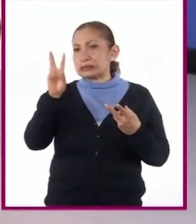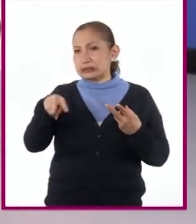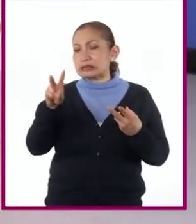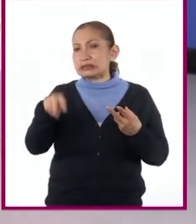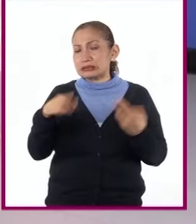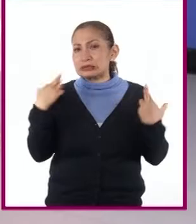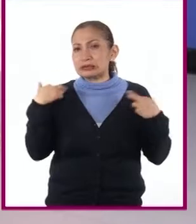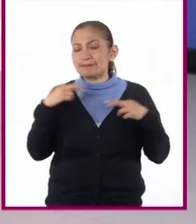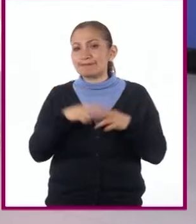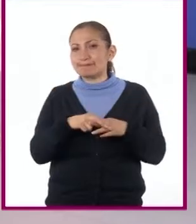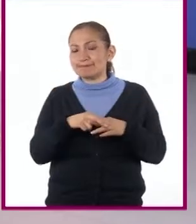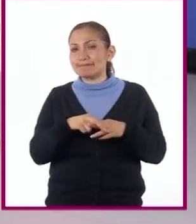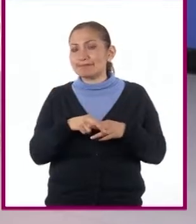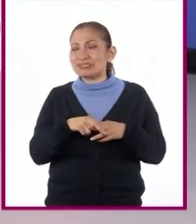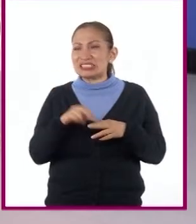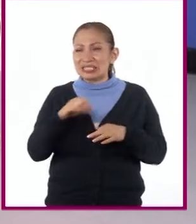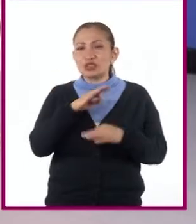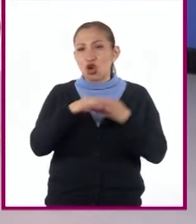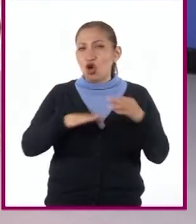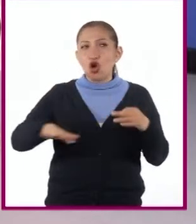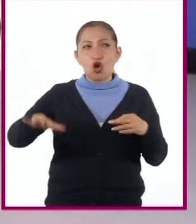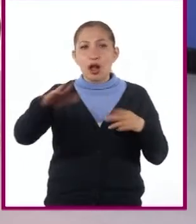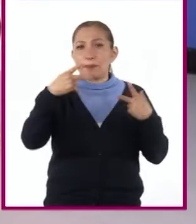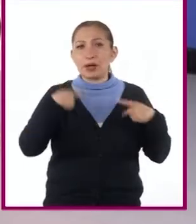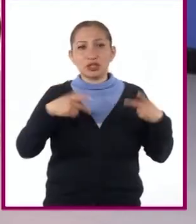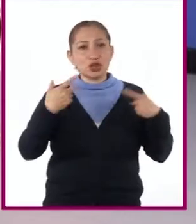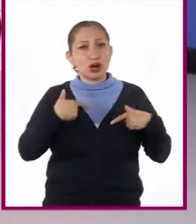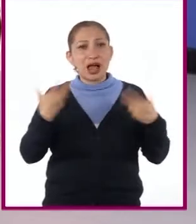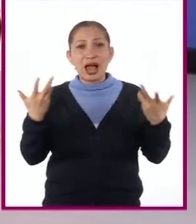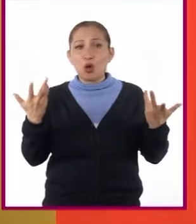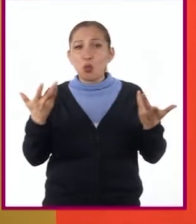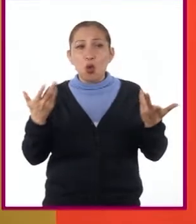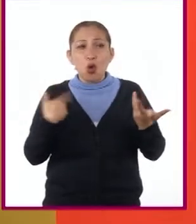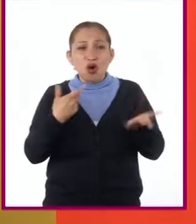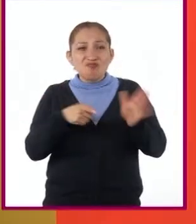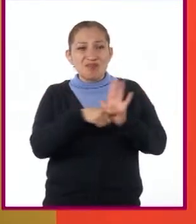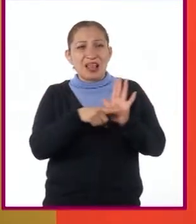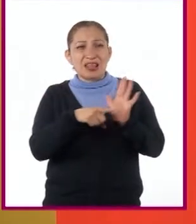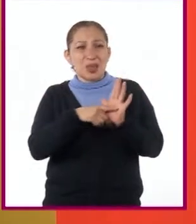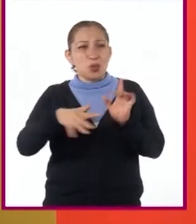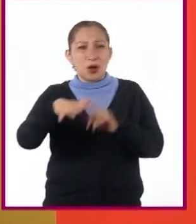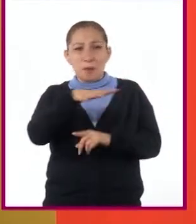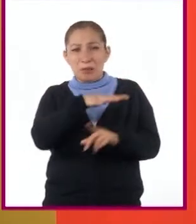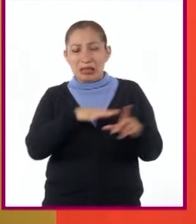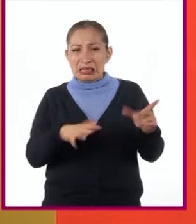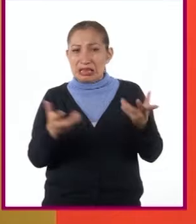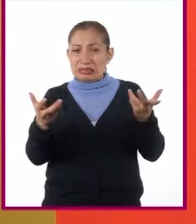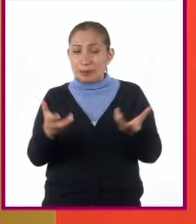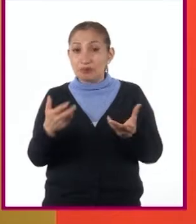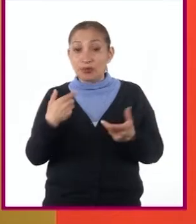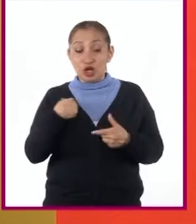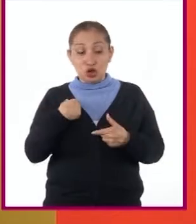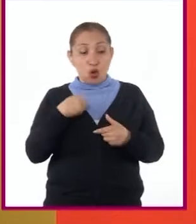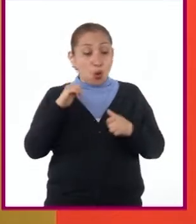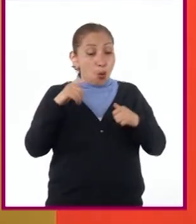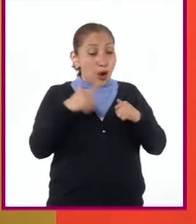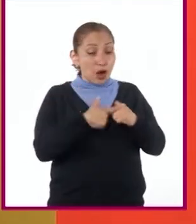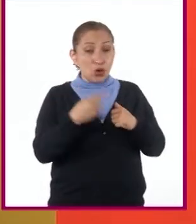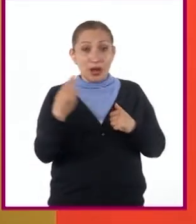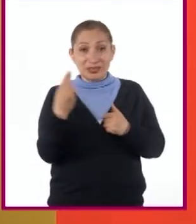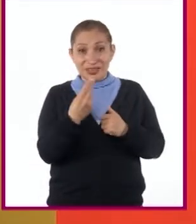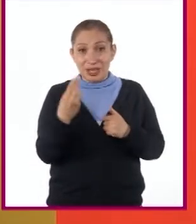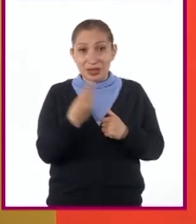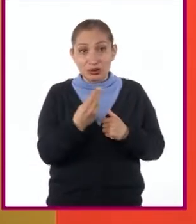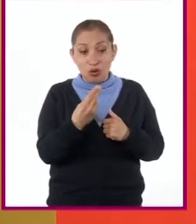Rodolfo. Visto así, todas las personas contaminamos el ambiente. El simple hecho de cubrir nuestras necesidades